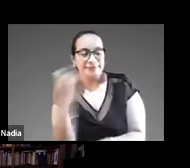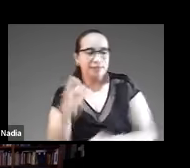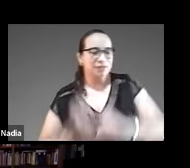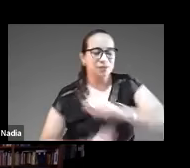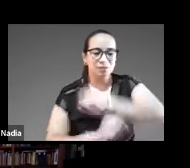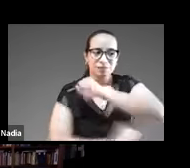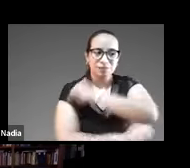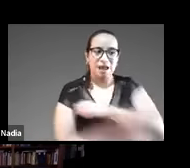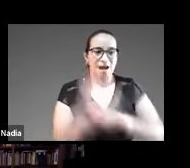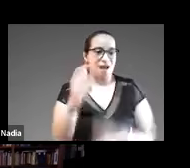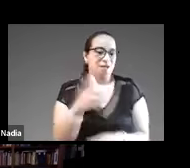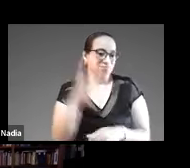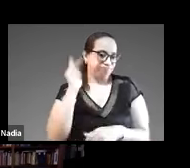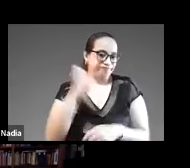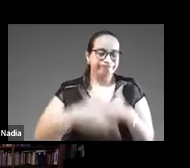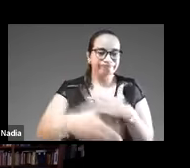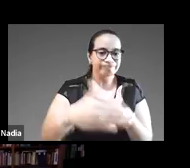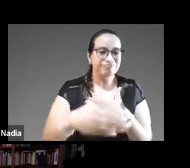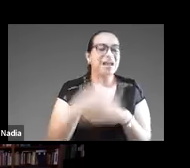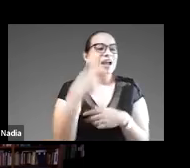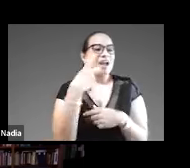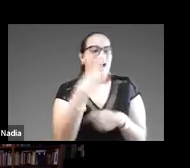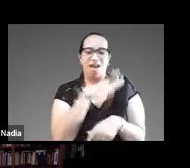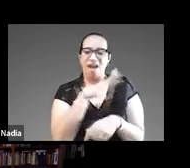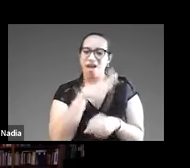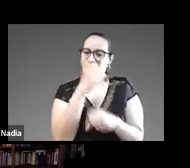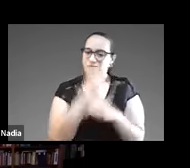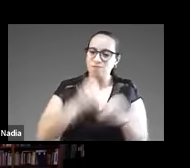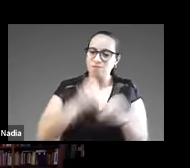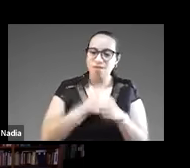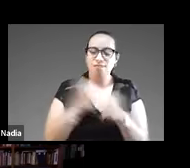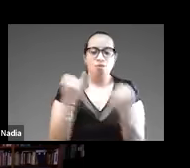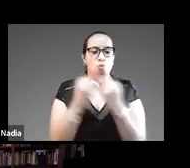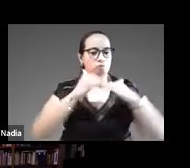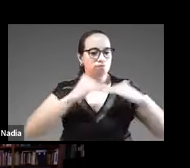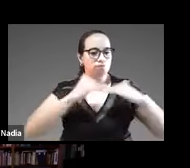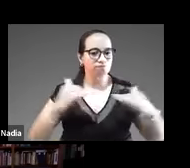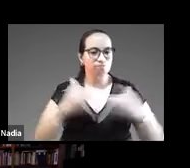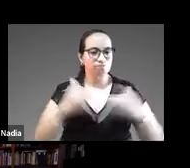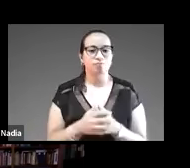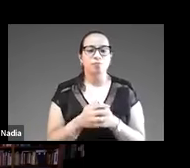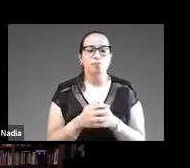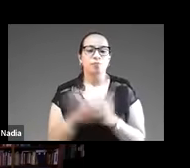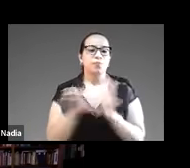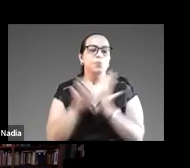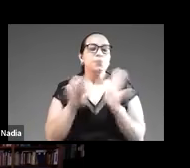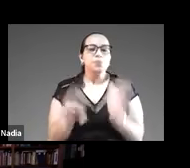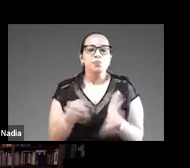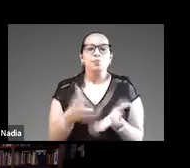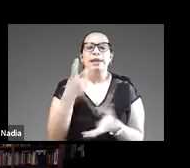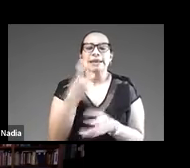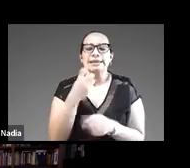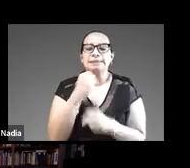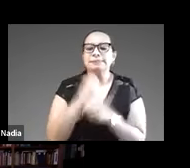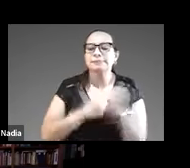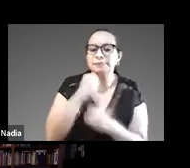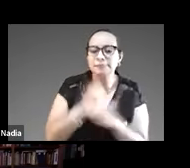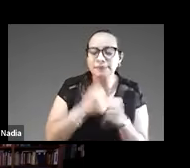haber, digamos, ¿no? O sea, ahí hubo una práctica democrática, ¿sí? Es decir, y esa práctica